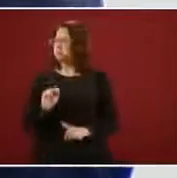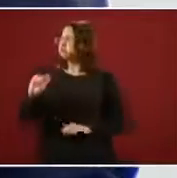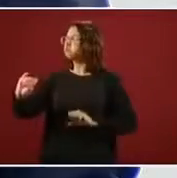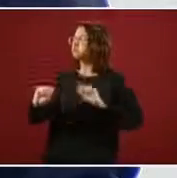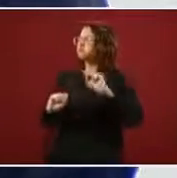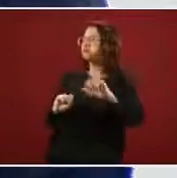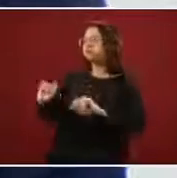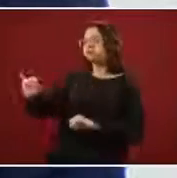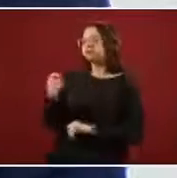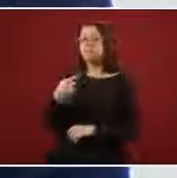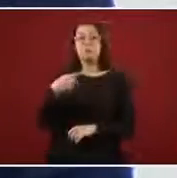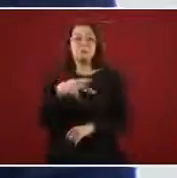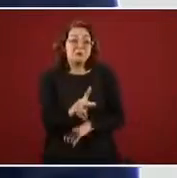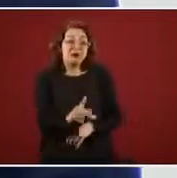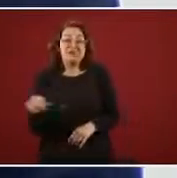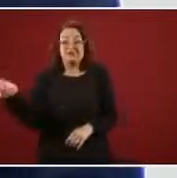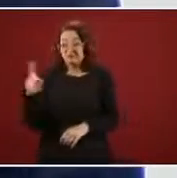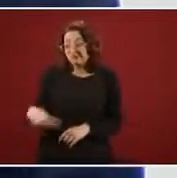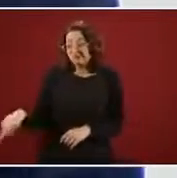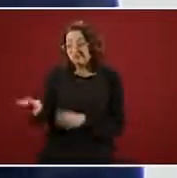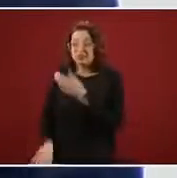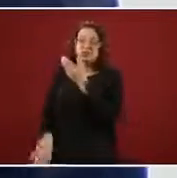los que no nos quieren